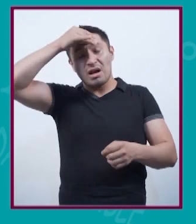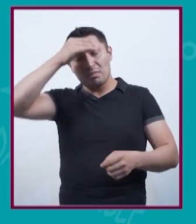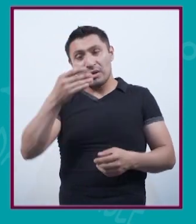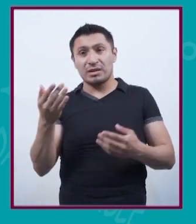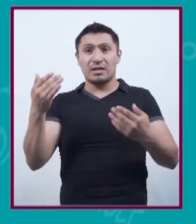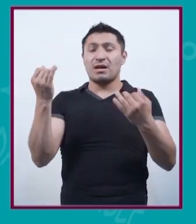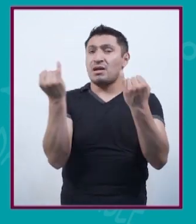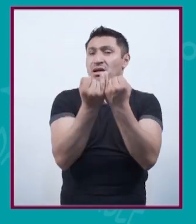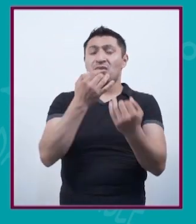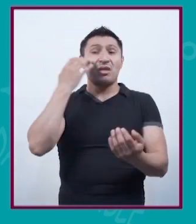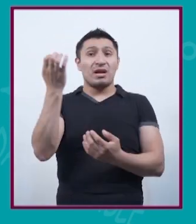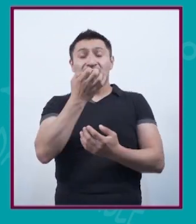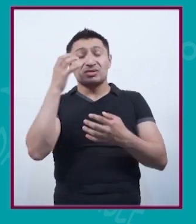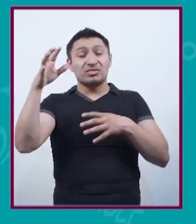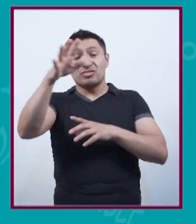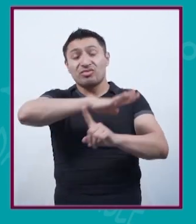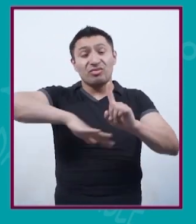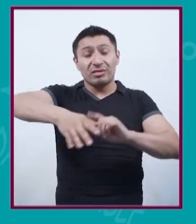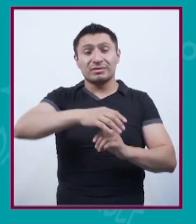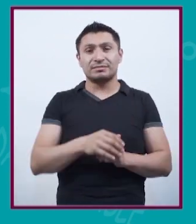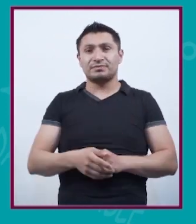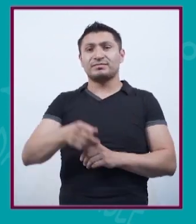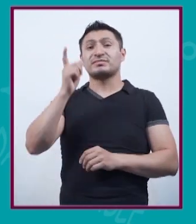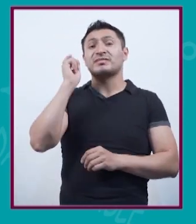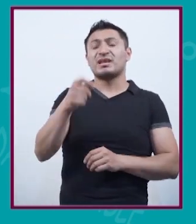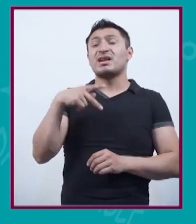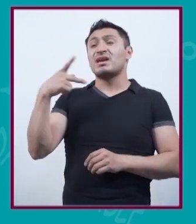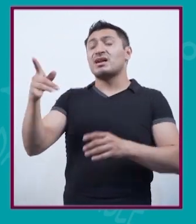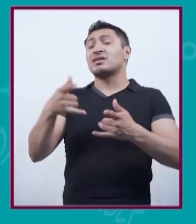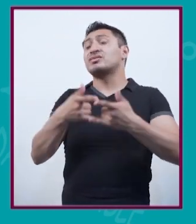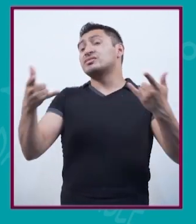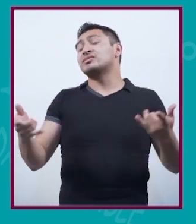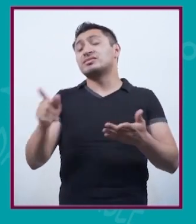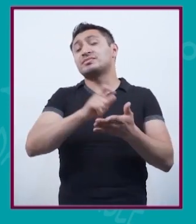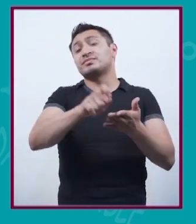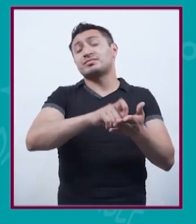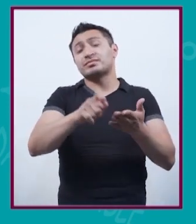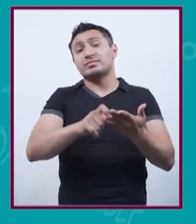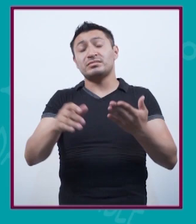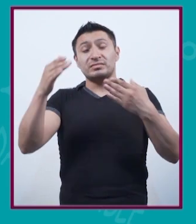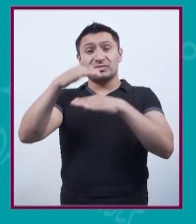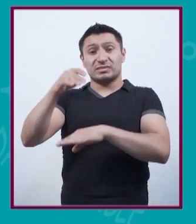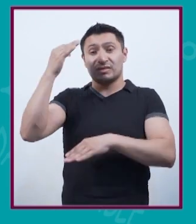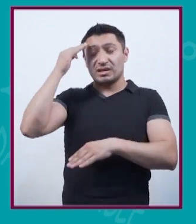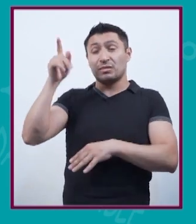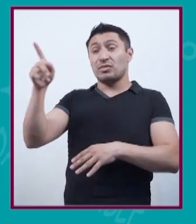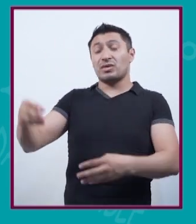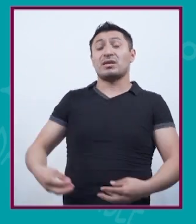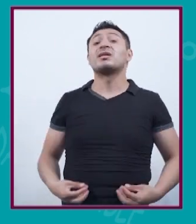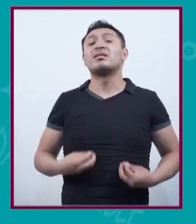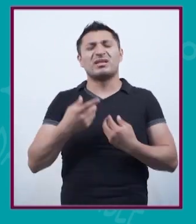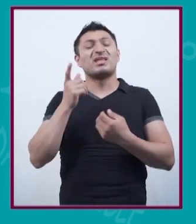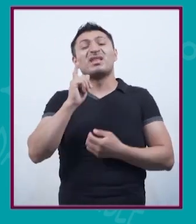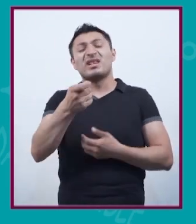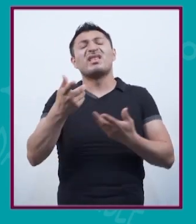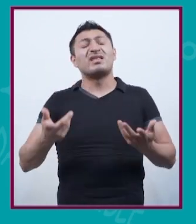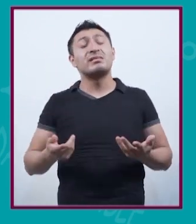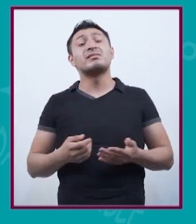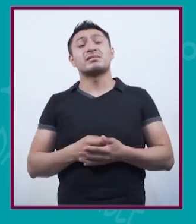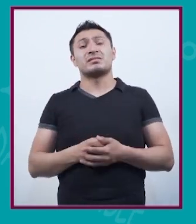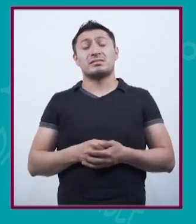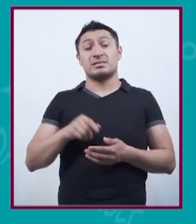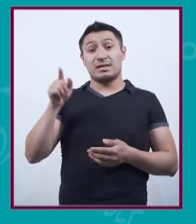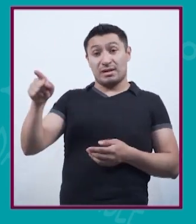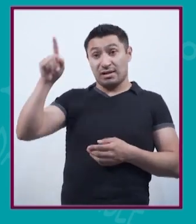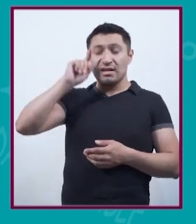torno al mundo cultural, académico. ¿Qué nos dice la obra de Gabriela Mistral sobre